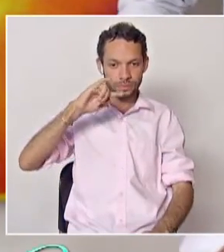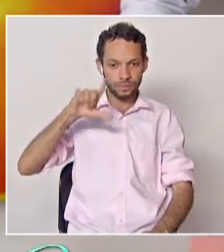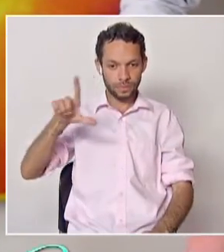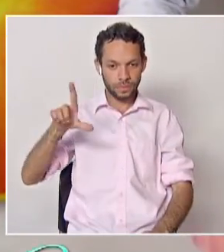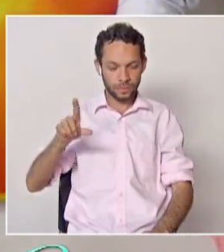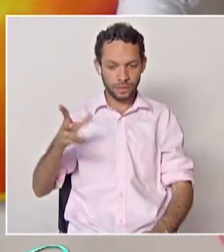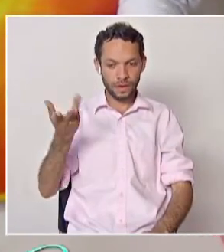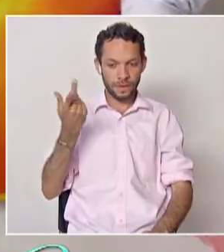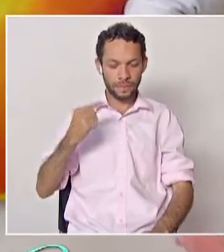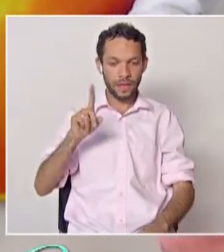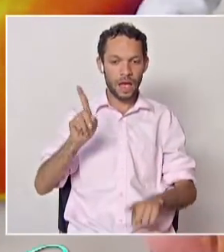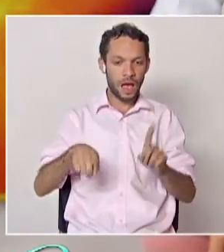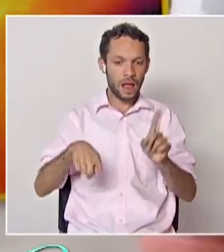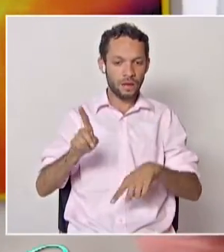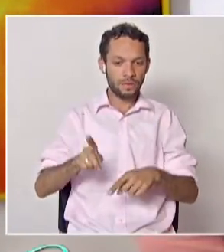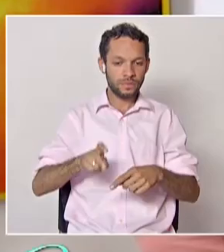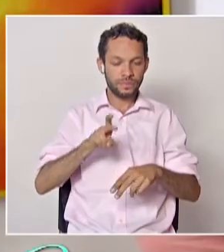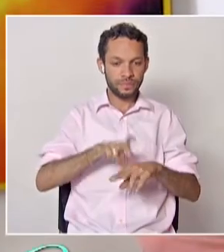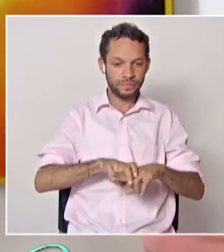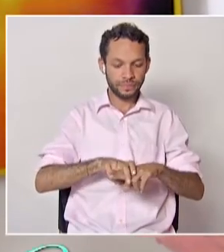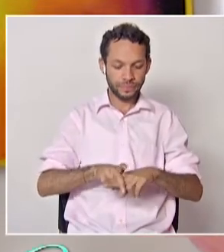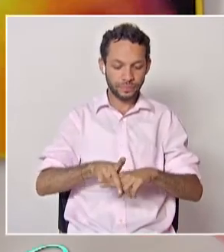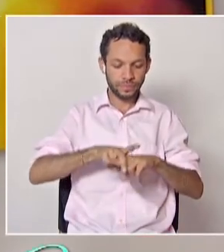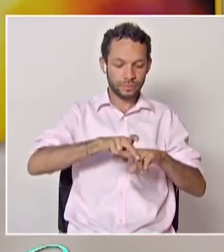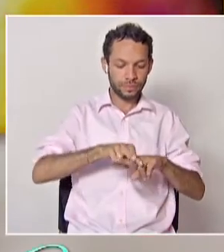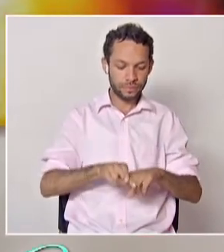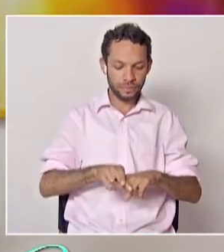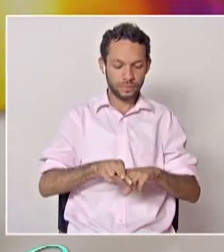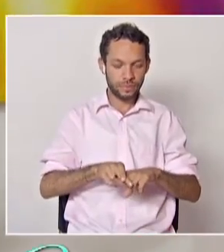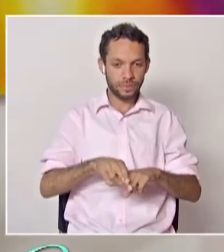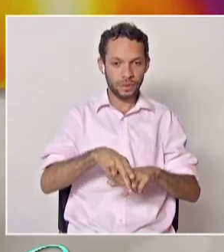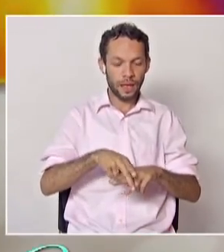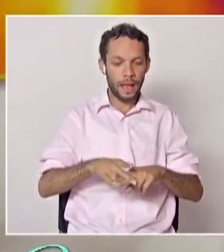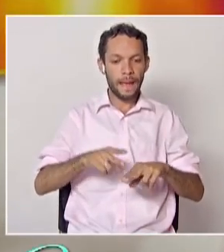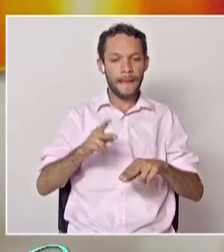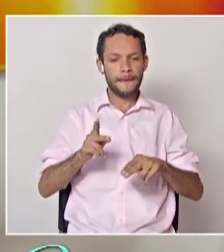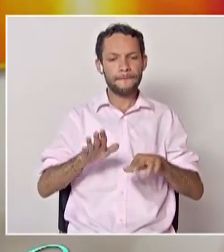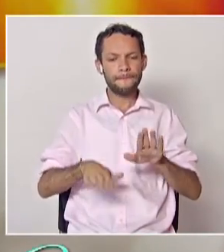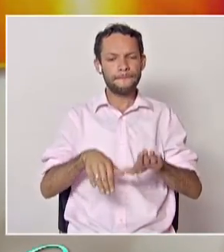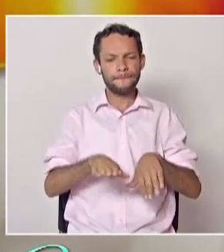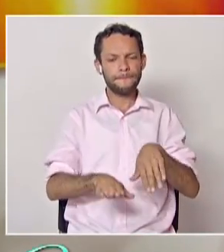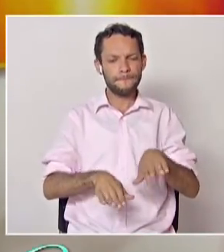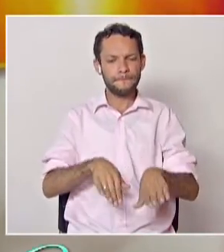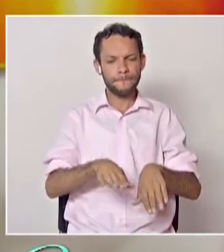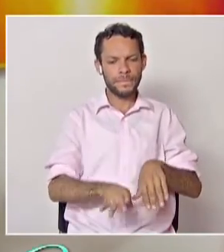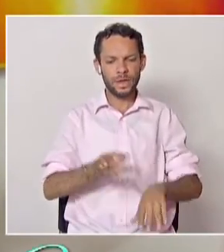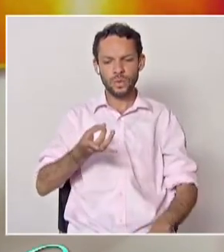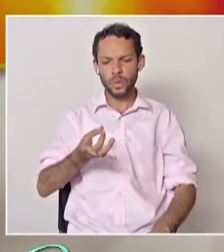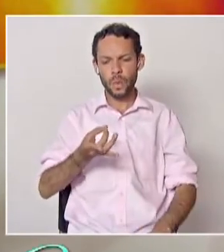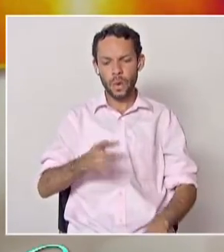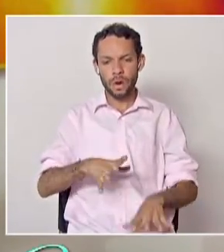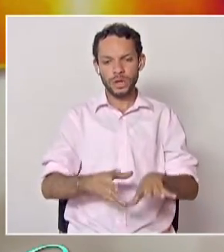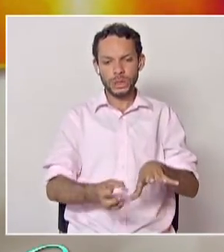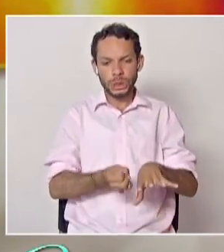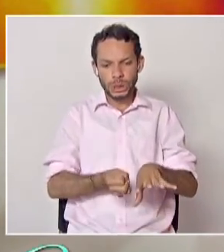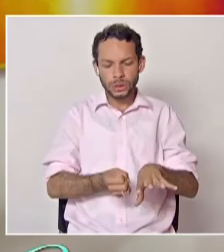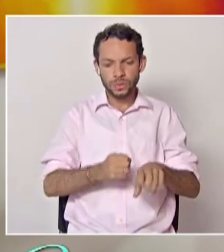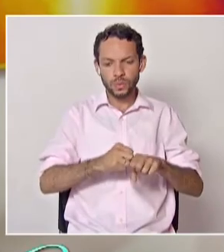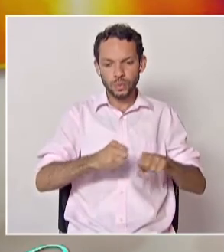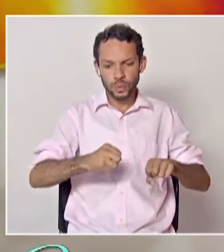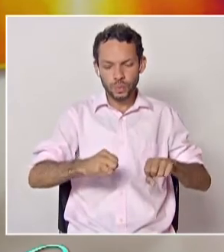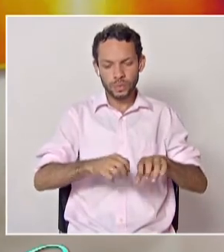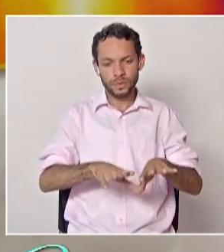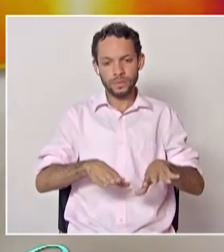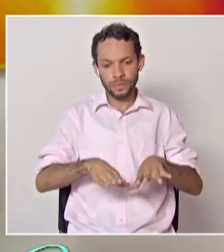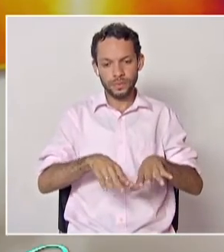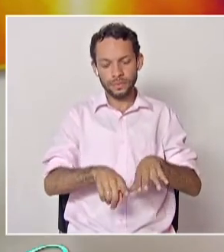Yo hago carrizo y después de haciendo carrizo yo digo, se me durmió la pierna, tengo dolor. A mí me da el dolor